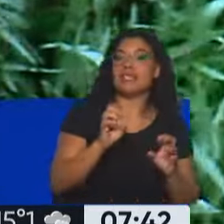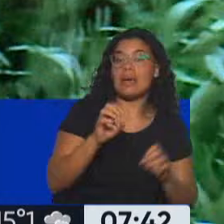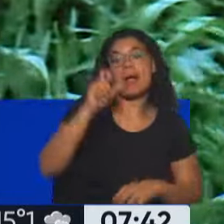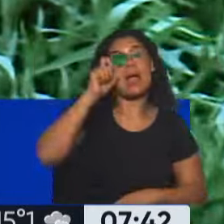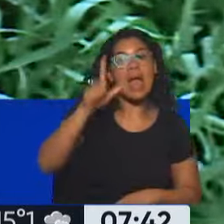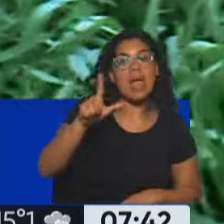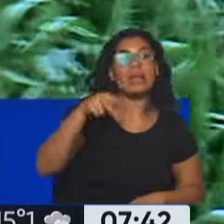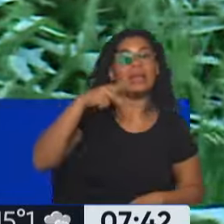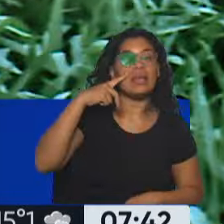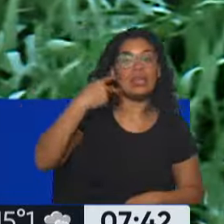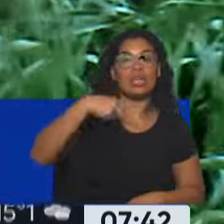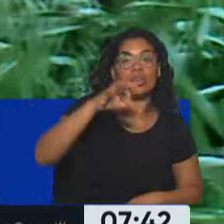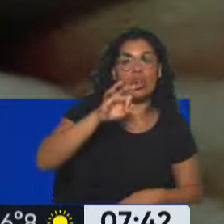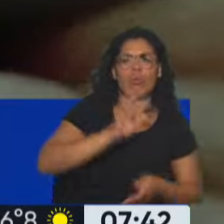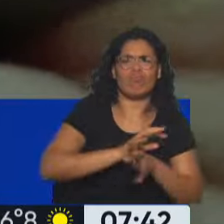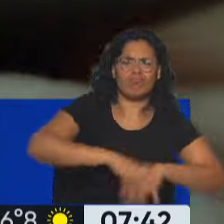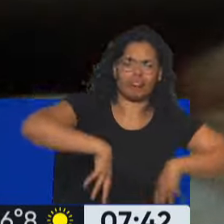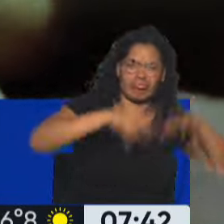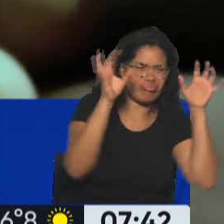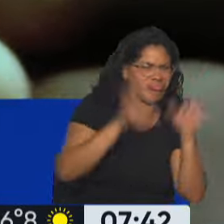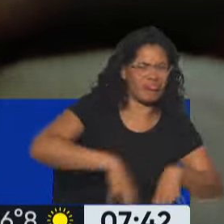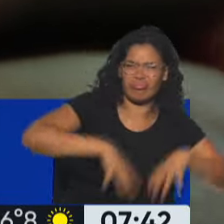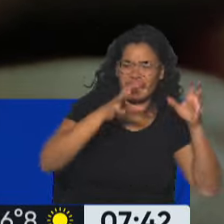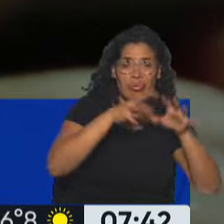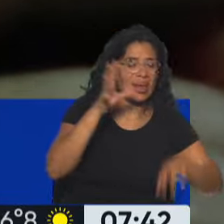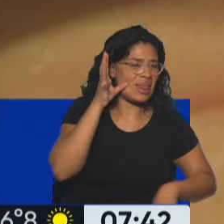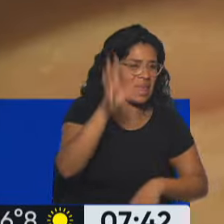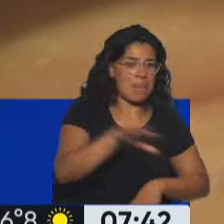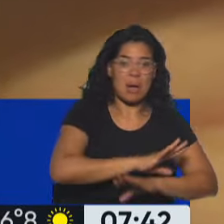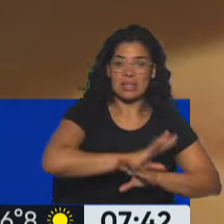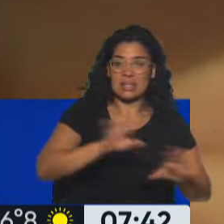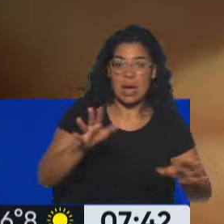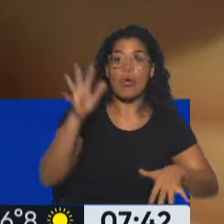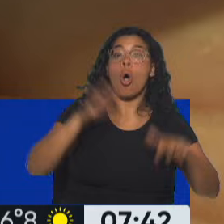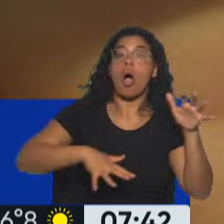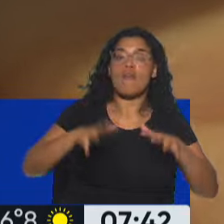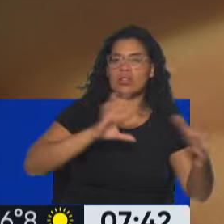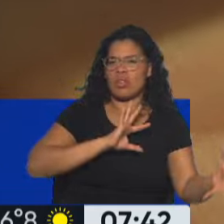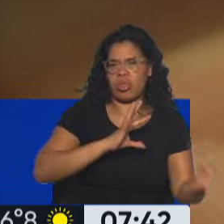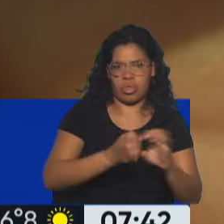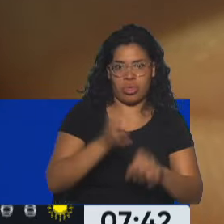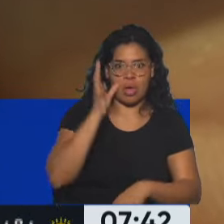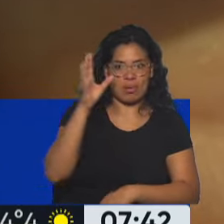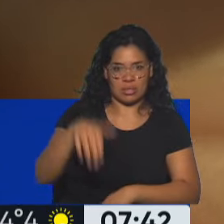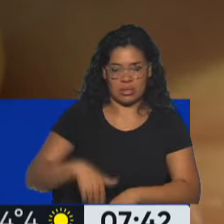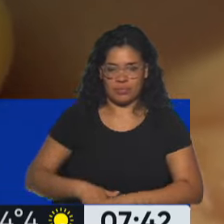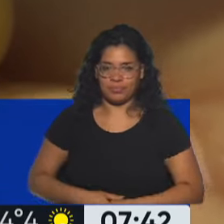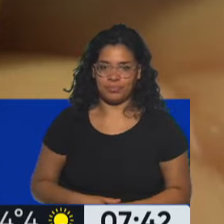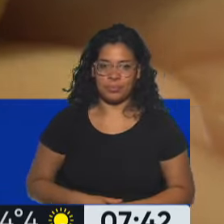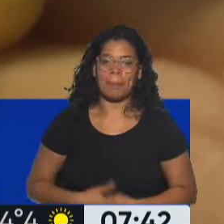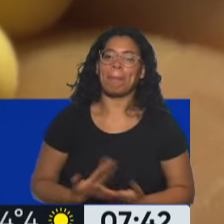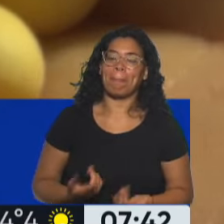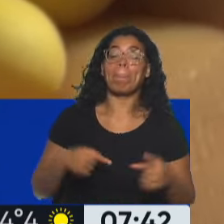precipitaciones por encima de los promedios incluso con algunos fenómenos extremos en este nuevo